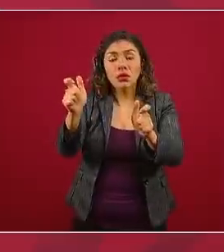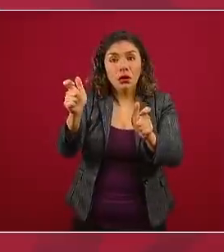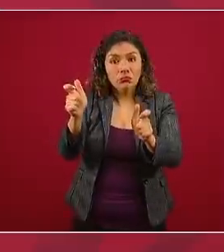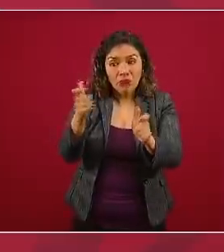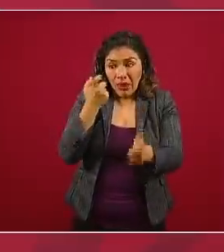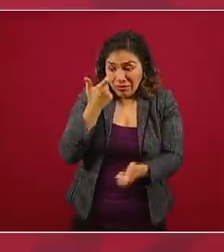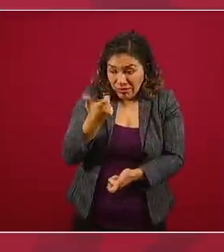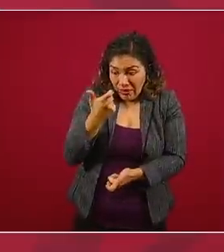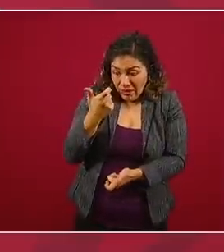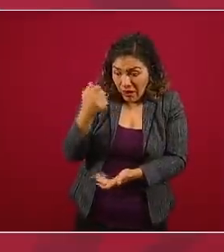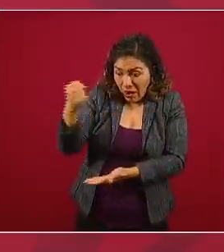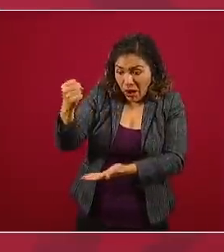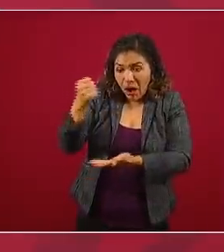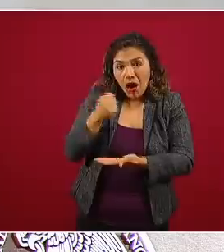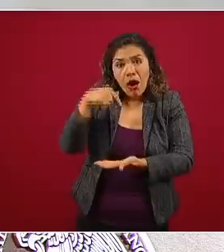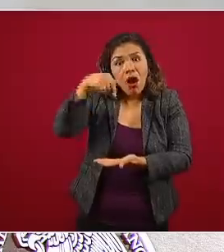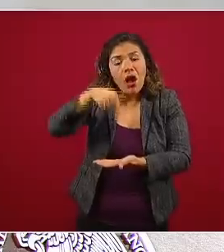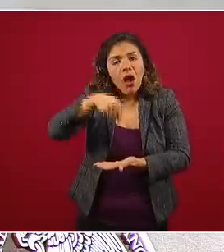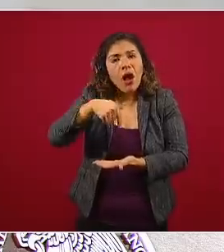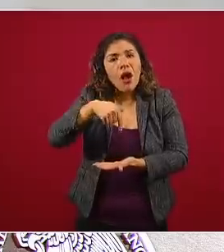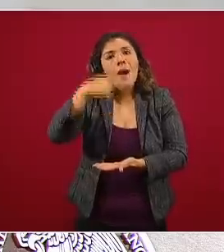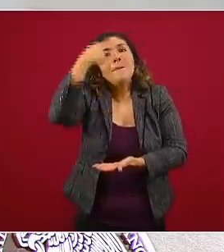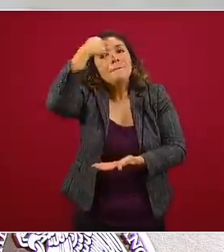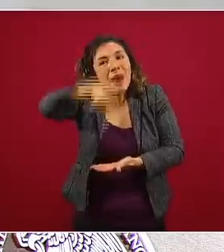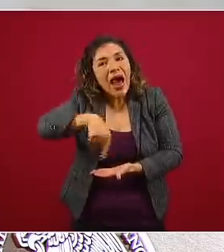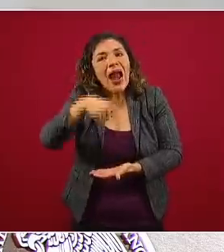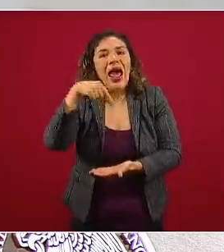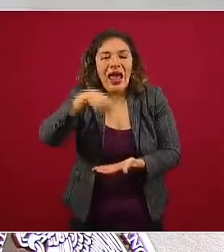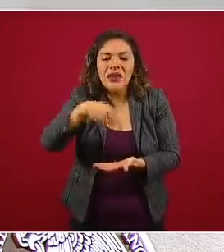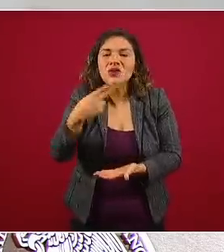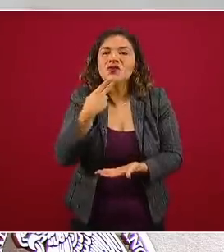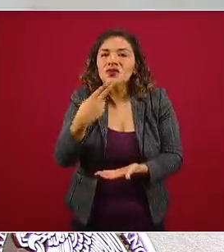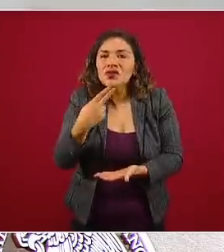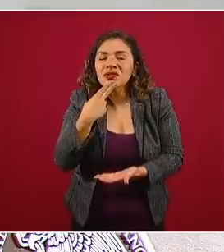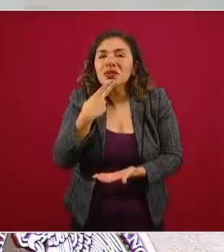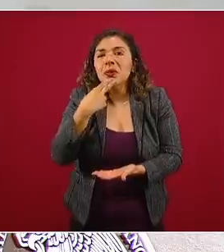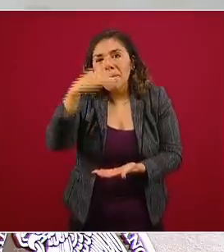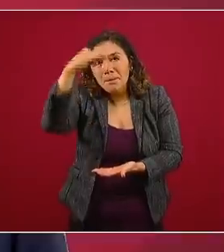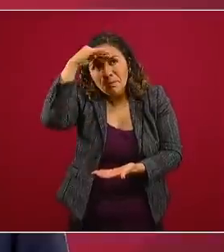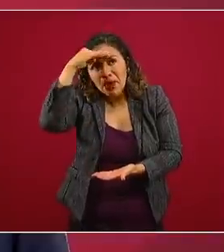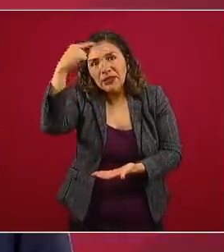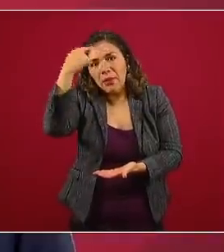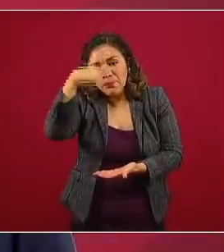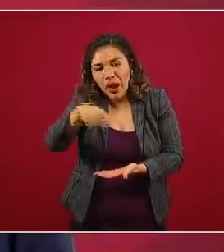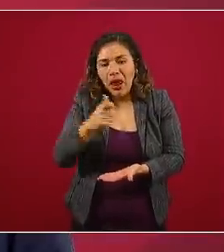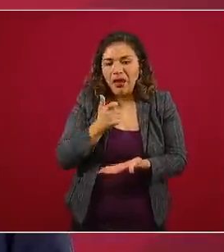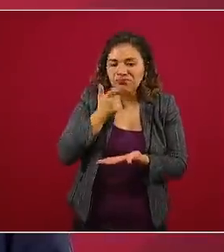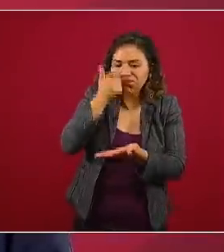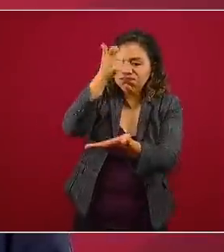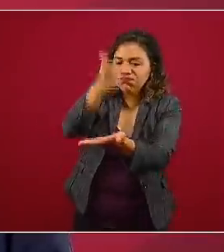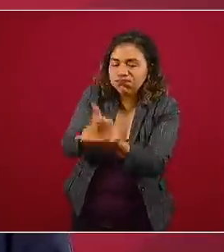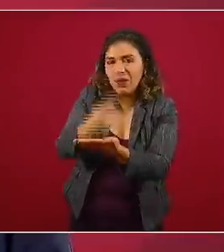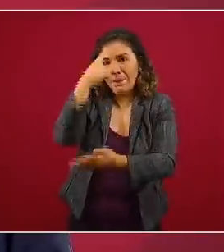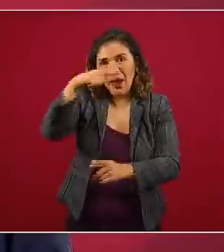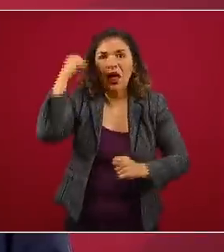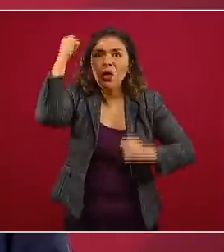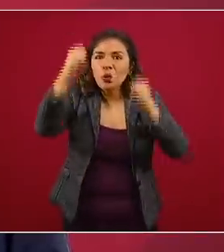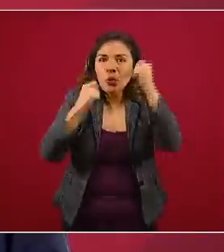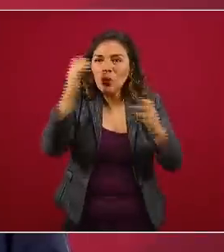que éste supuestamente se tenía que destinar al fomento